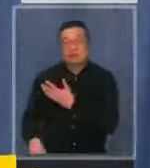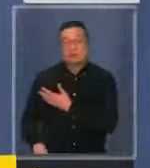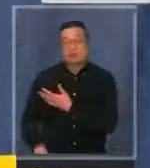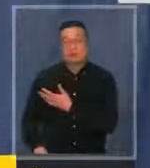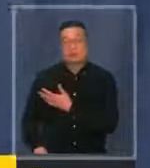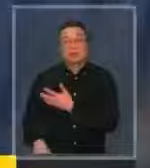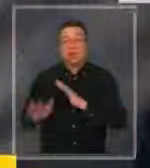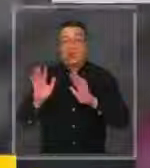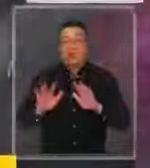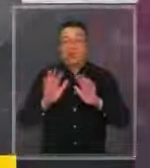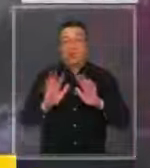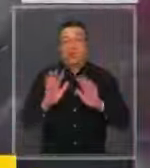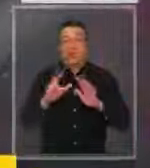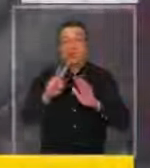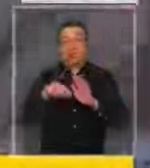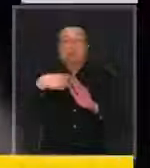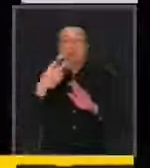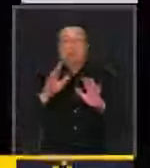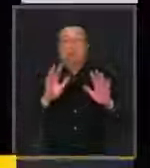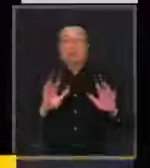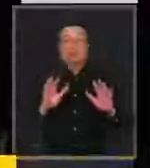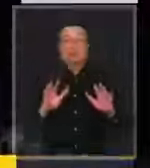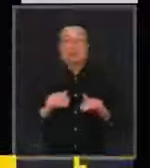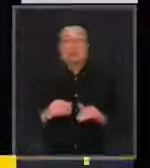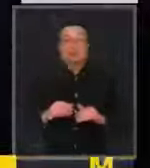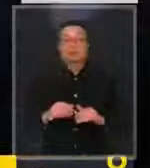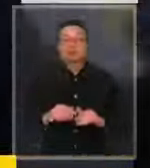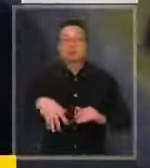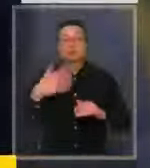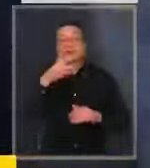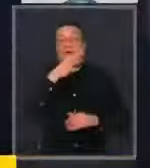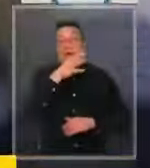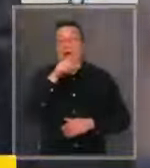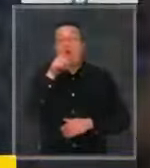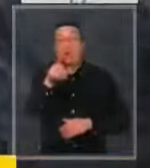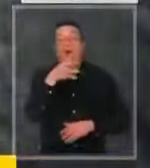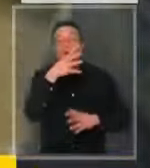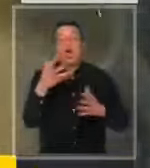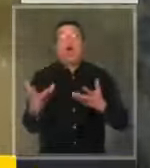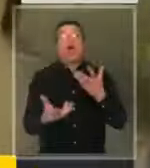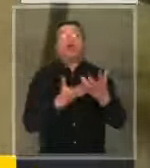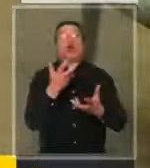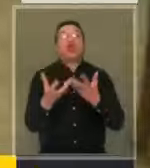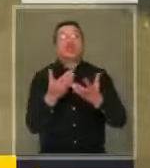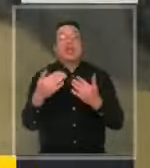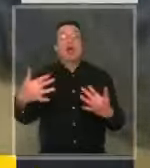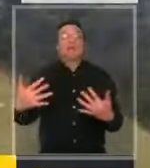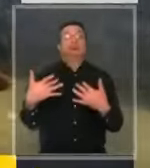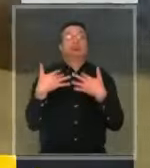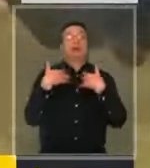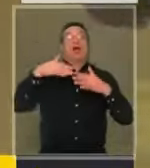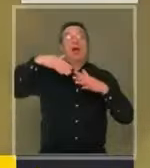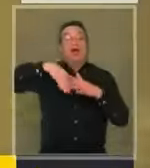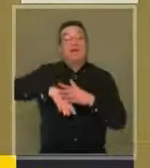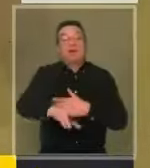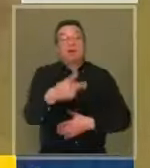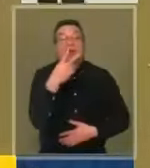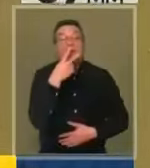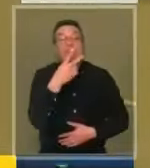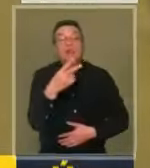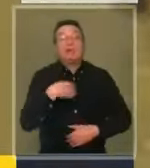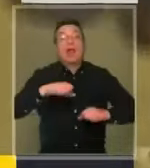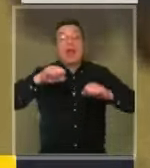Con cuidado, porque ya, realmente se ve, compleja Felipe. La situación. Ya. El agua allá me entró por la cocina, mire. Por abajo, y mire lo que falta para que entre a mi